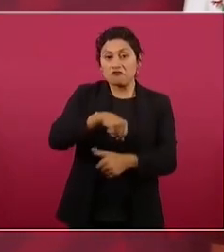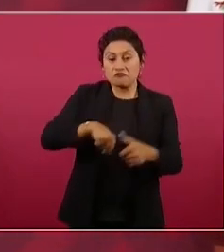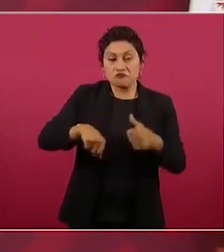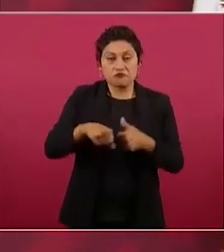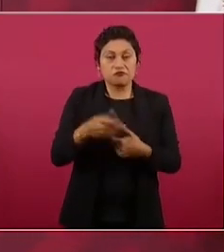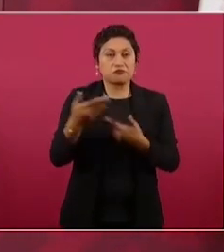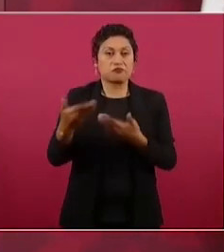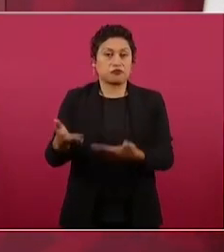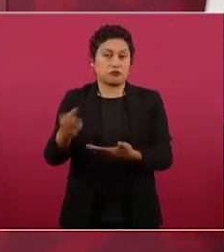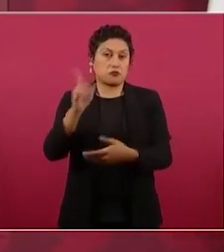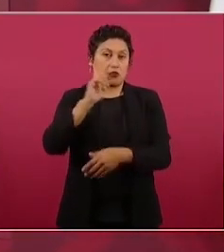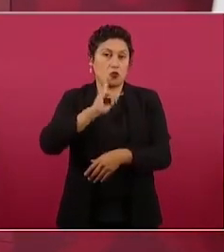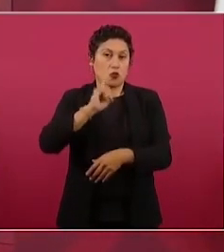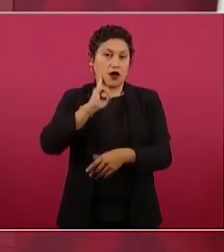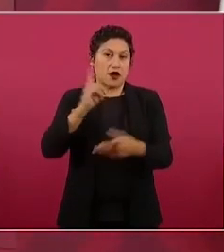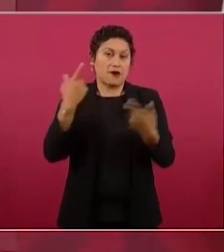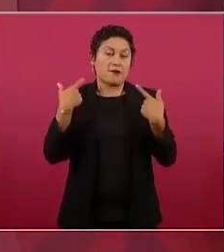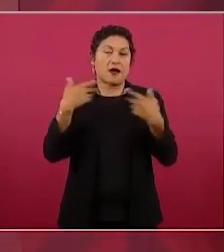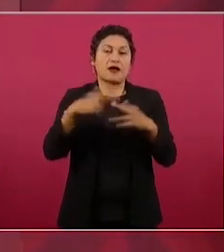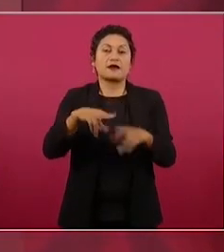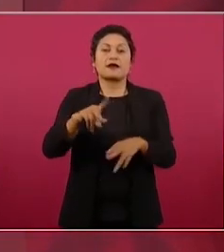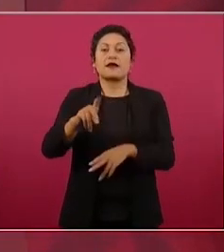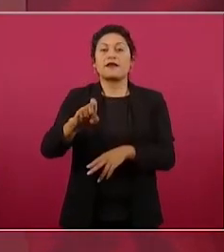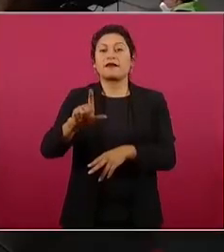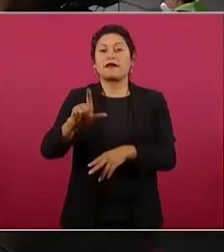la maestra Delfín.